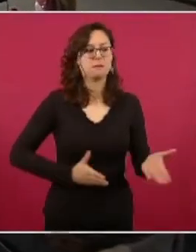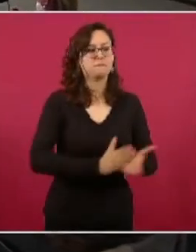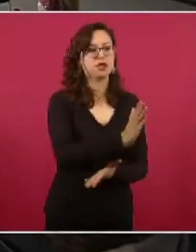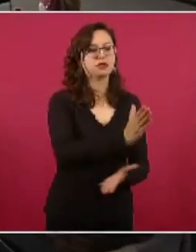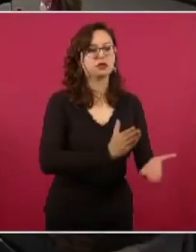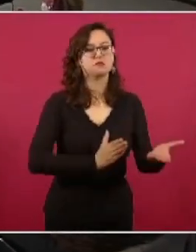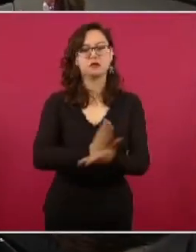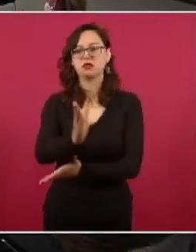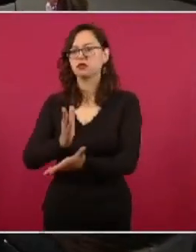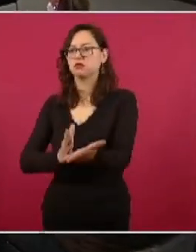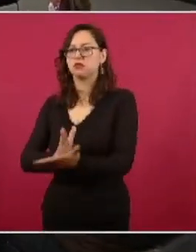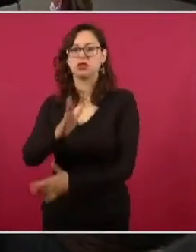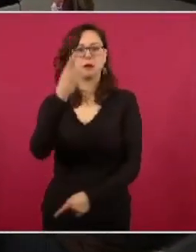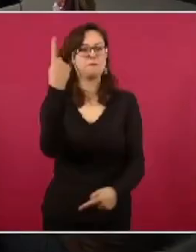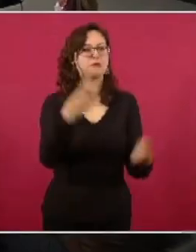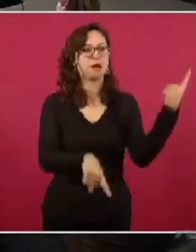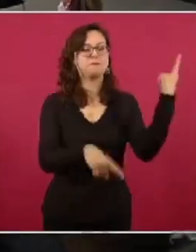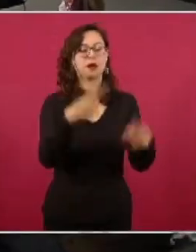y puede ser que